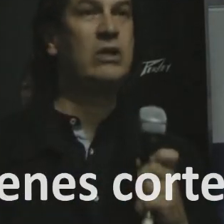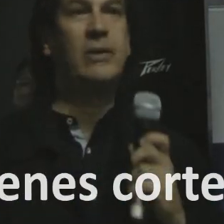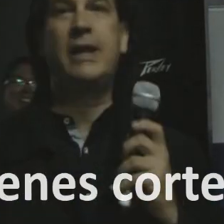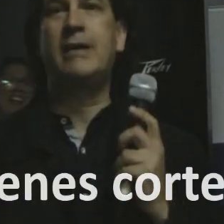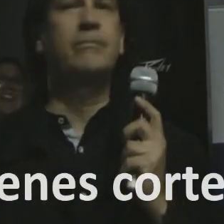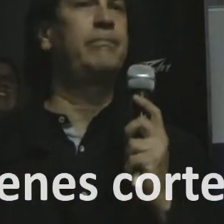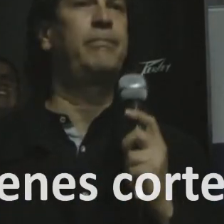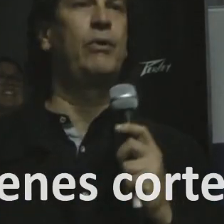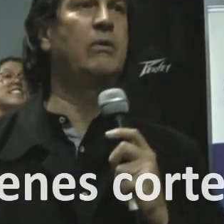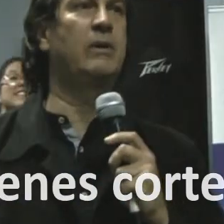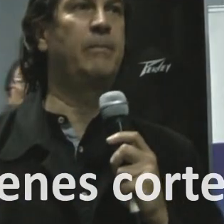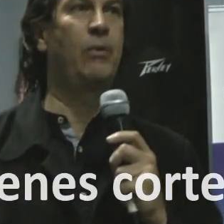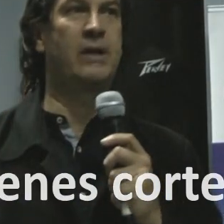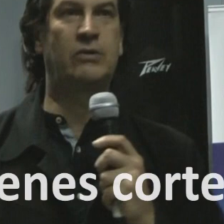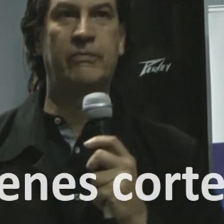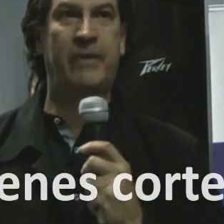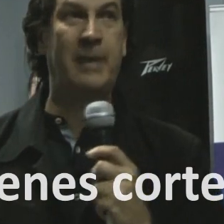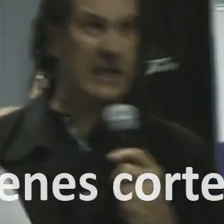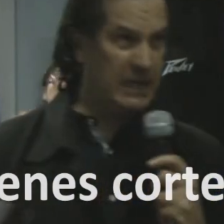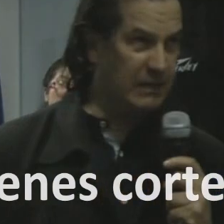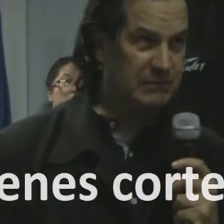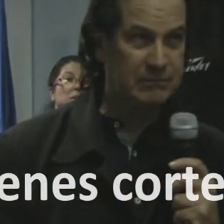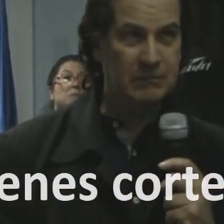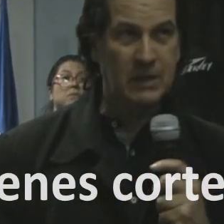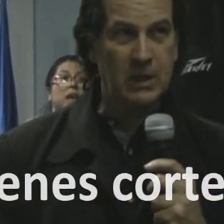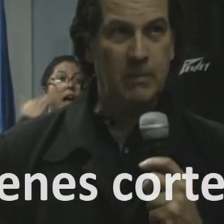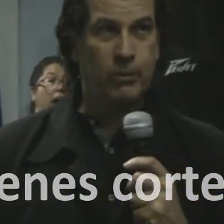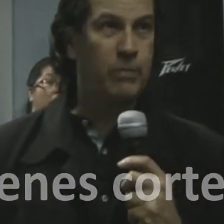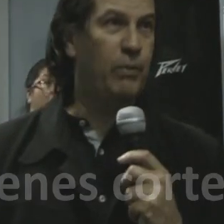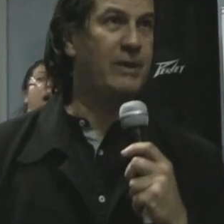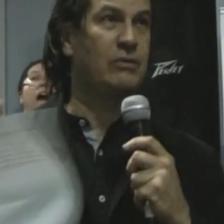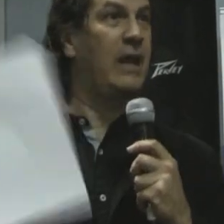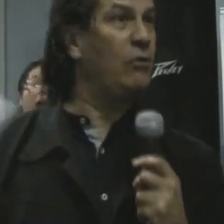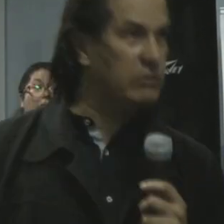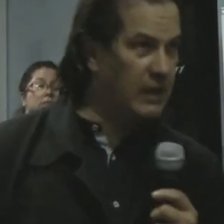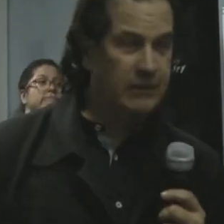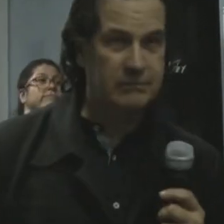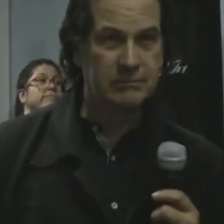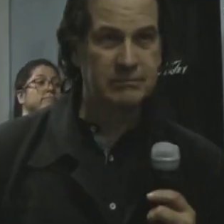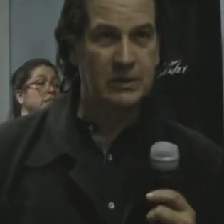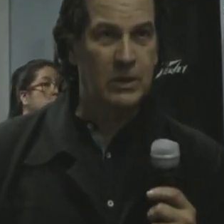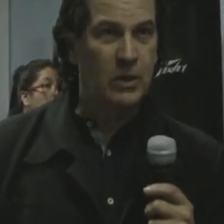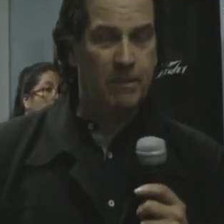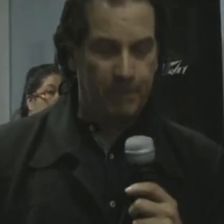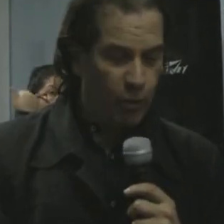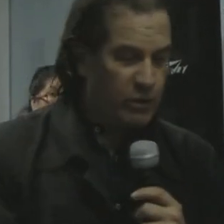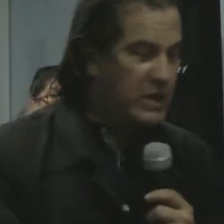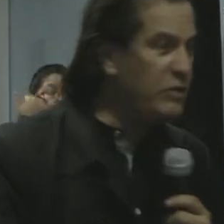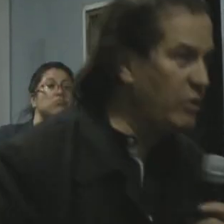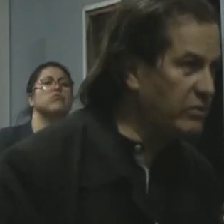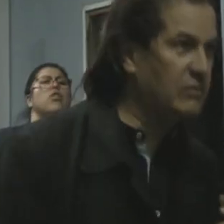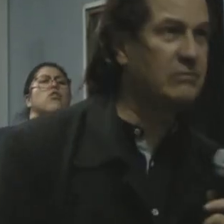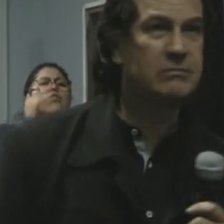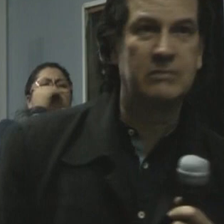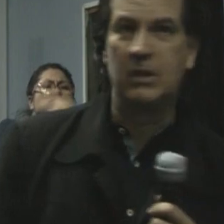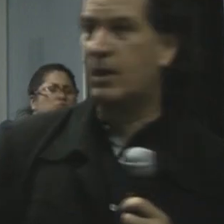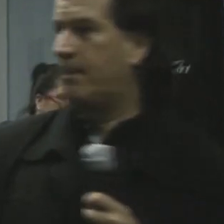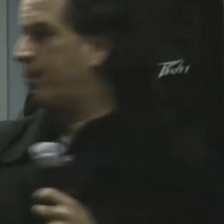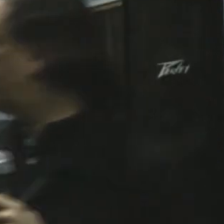ha sido cultivada por población femenina, por población adulta, por